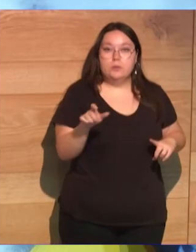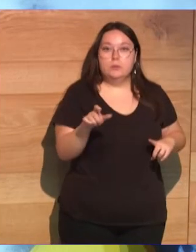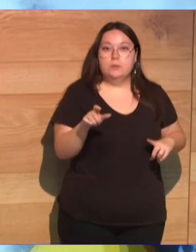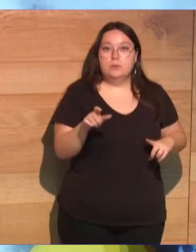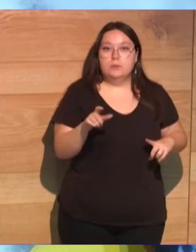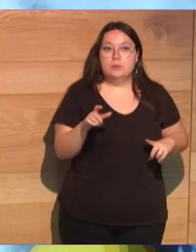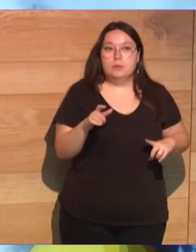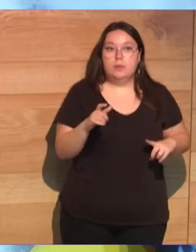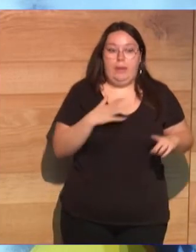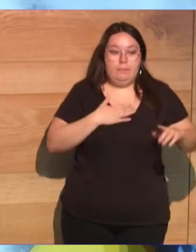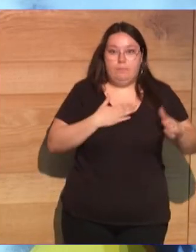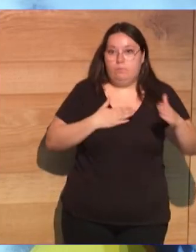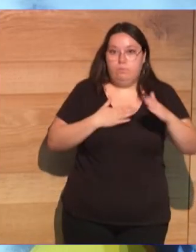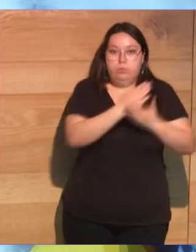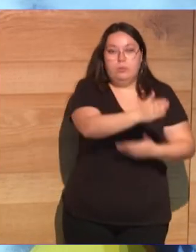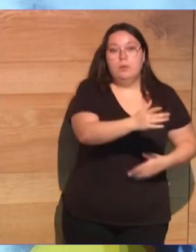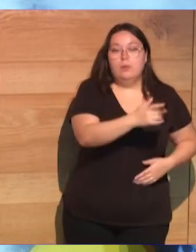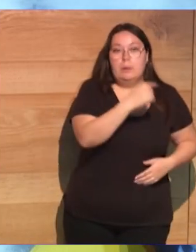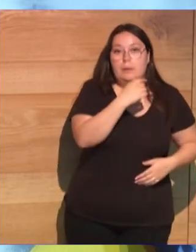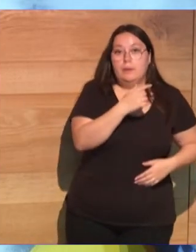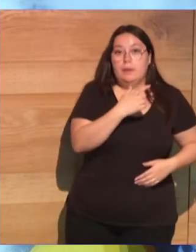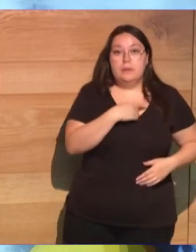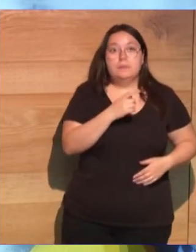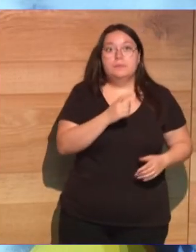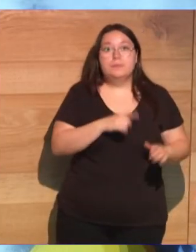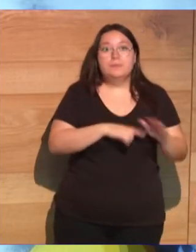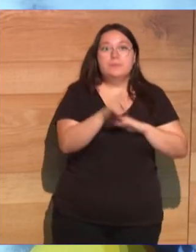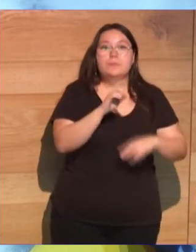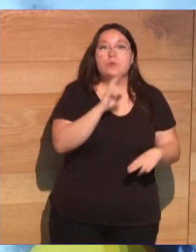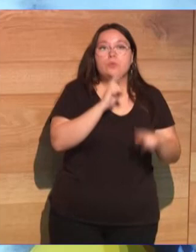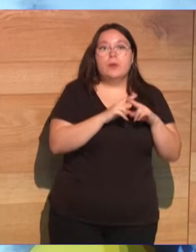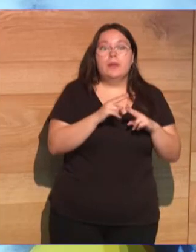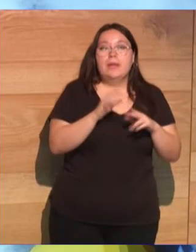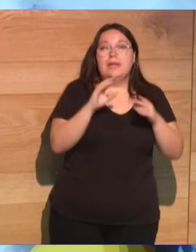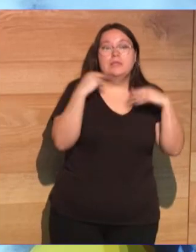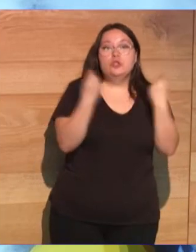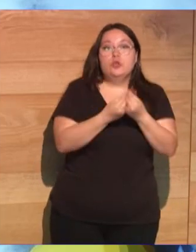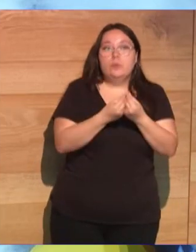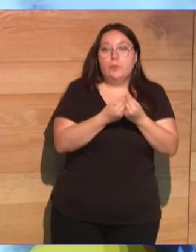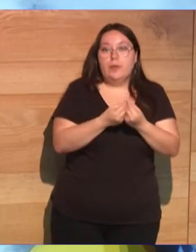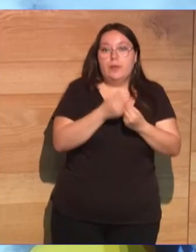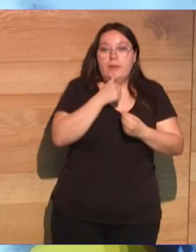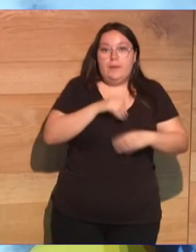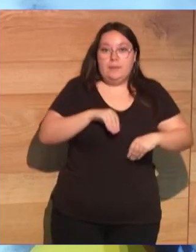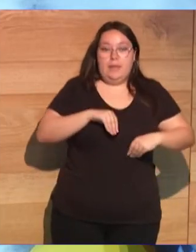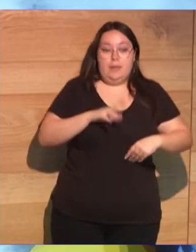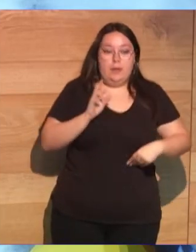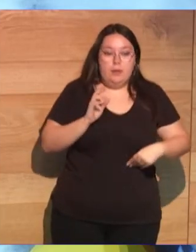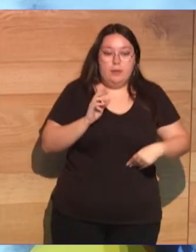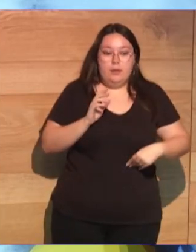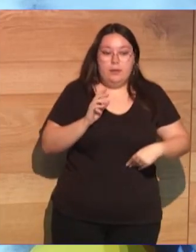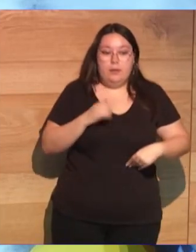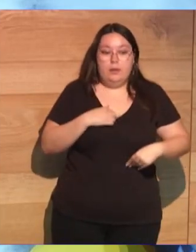la frontera y se vuelven adictos, es decir, que desarrollan eso que antes se llamaba el mono, el síndrome de abstinencia, es decir, que cuando te intentan retirar la